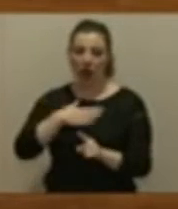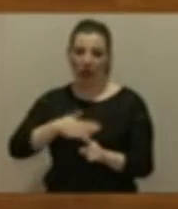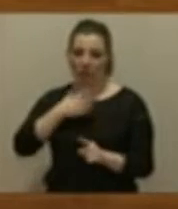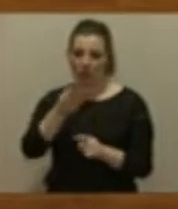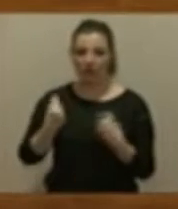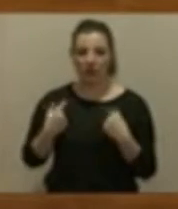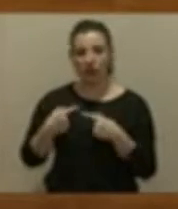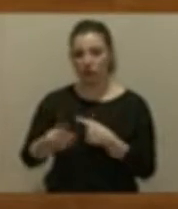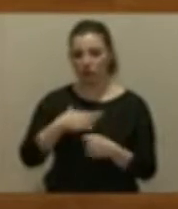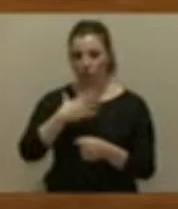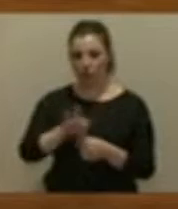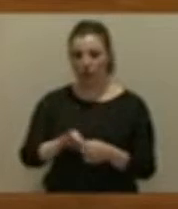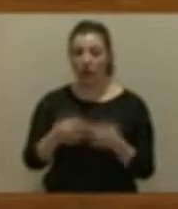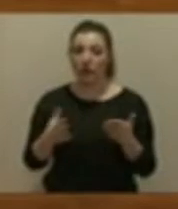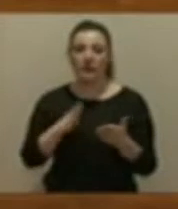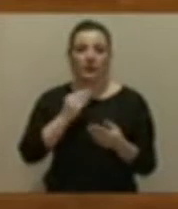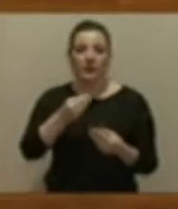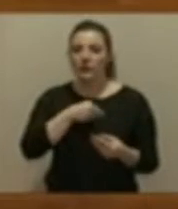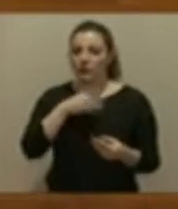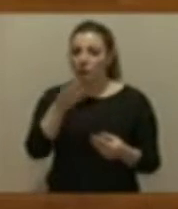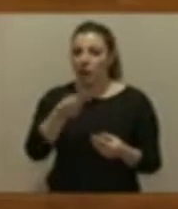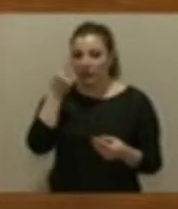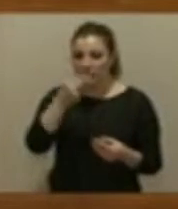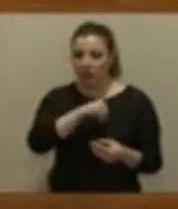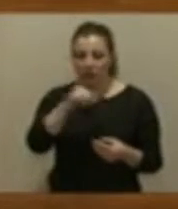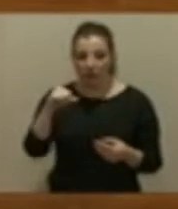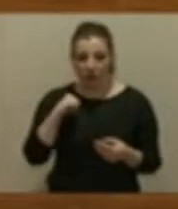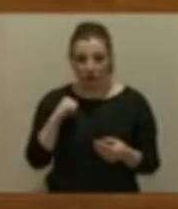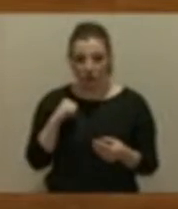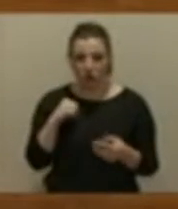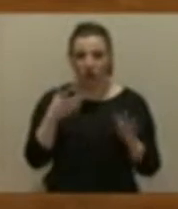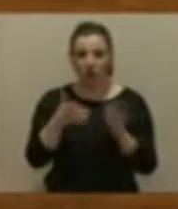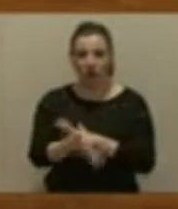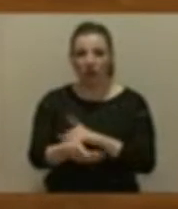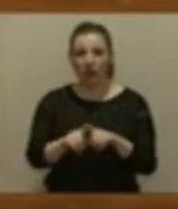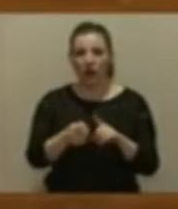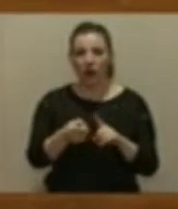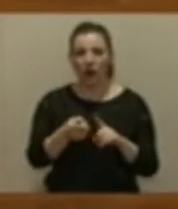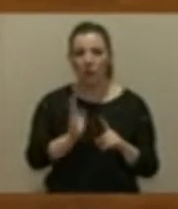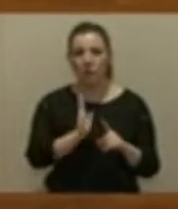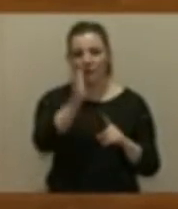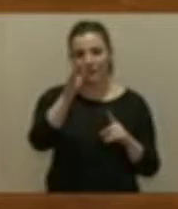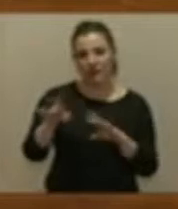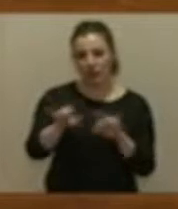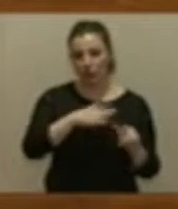vida. Por desgracia, los intereses privados son quienes más están condicionando nuestro territorio.